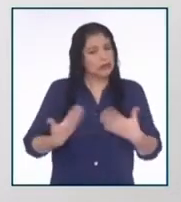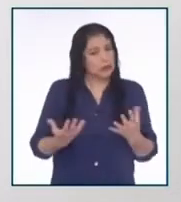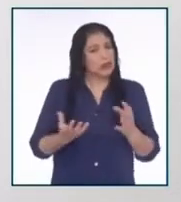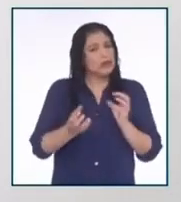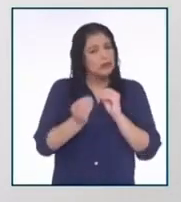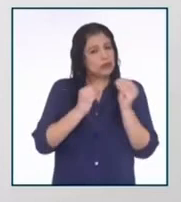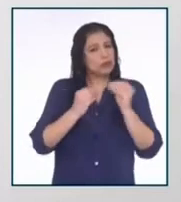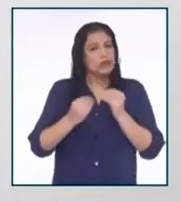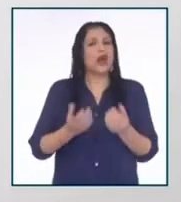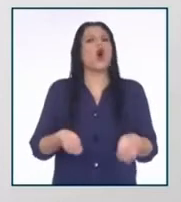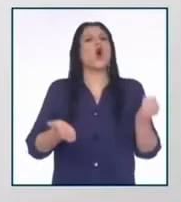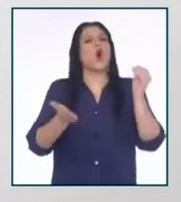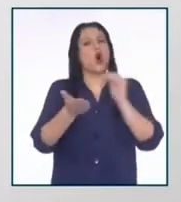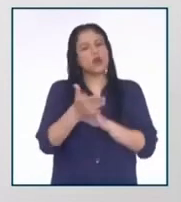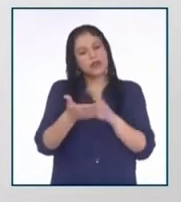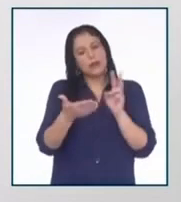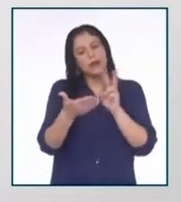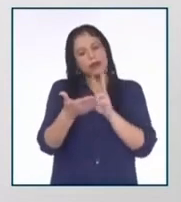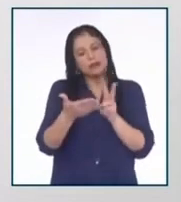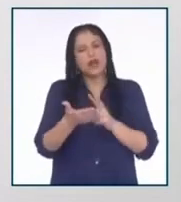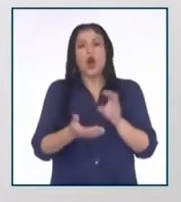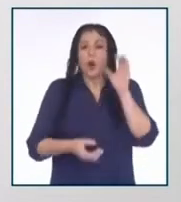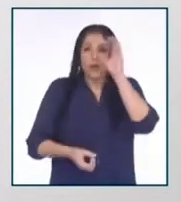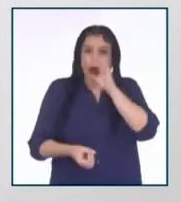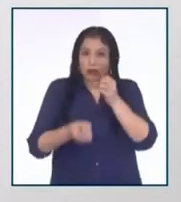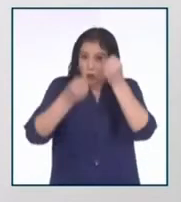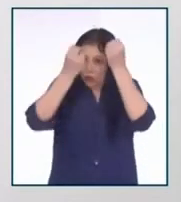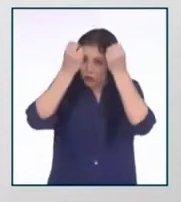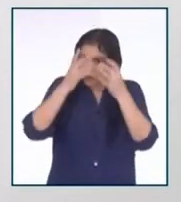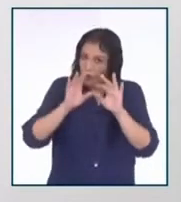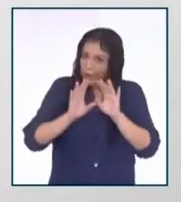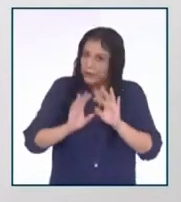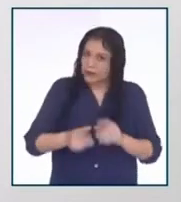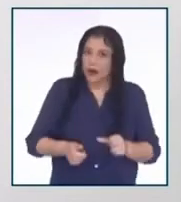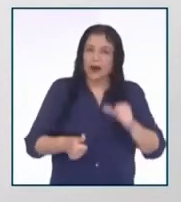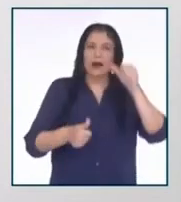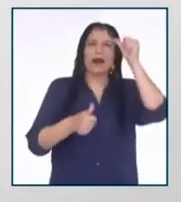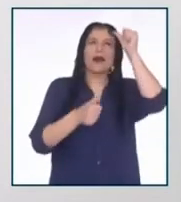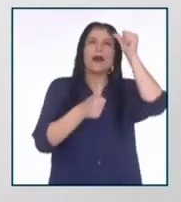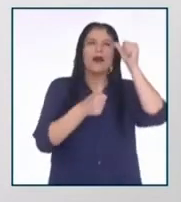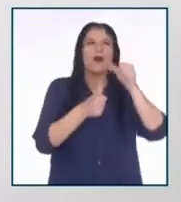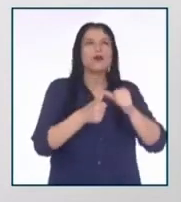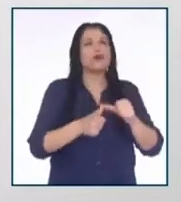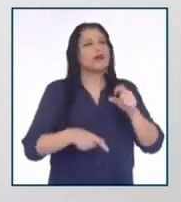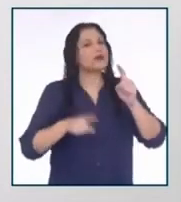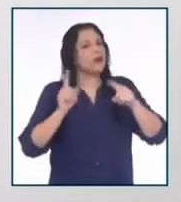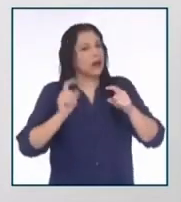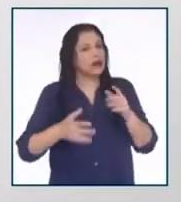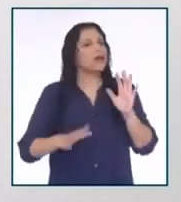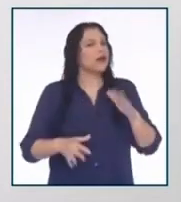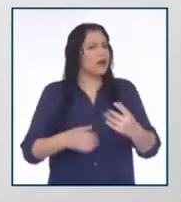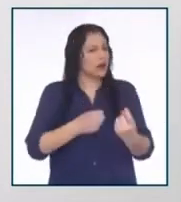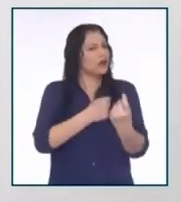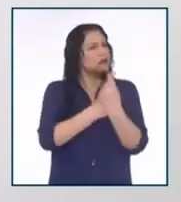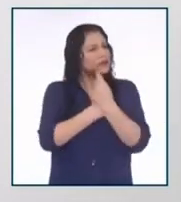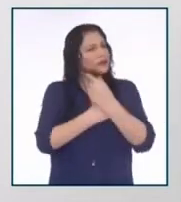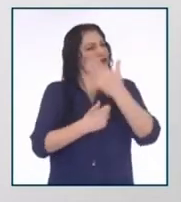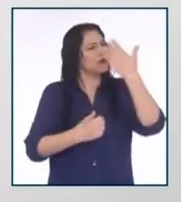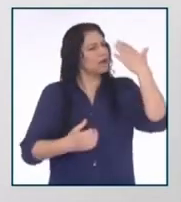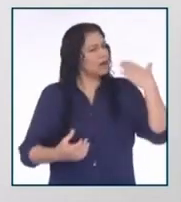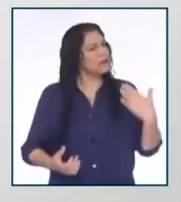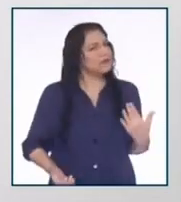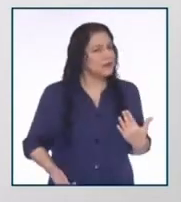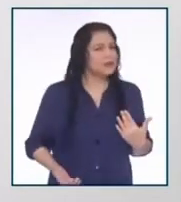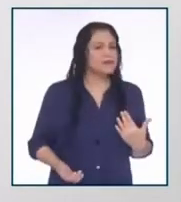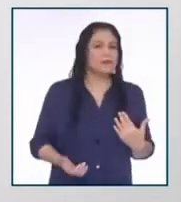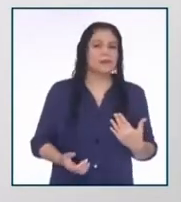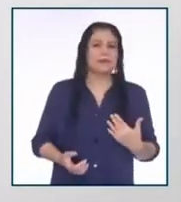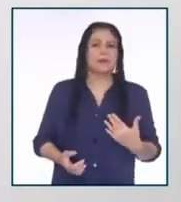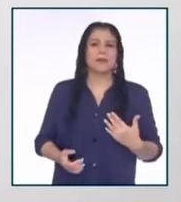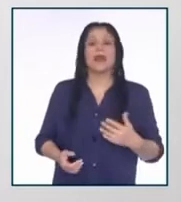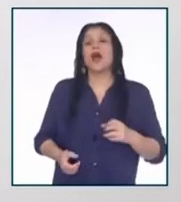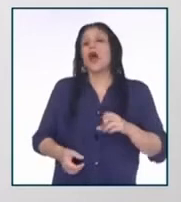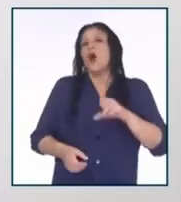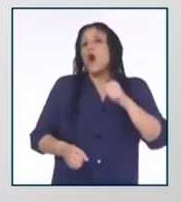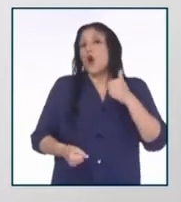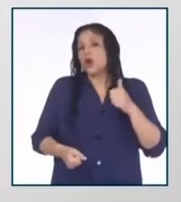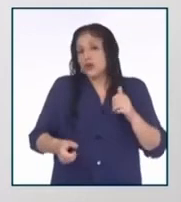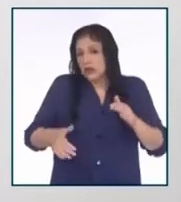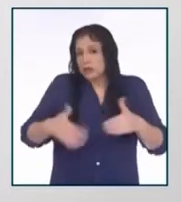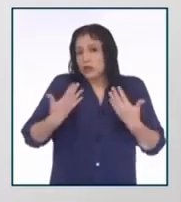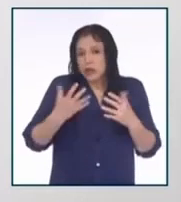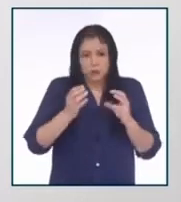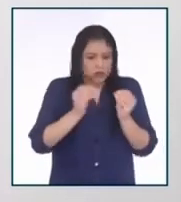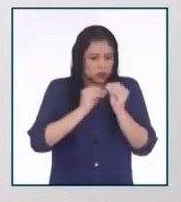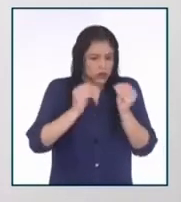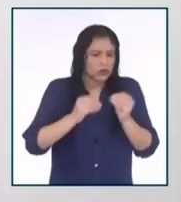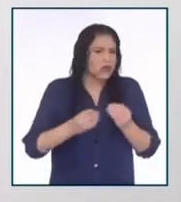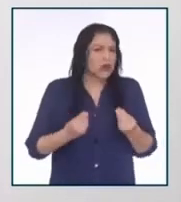resolver repasando alguna información y recordando algo que ya nos enseñaron antes. Otras las